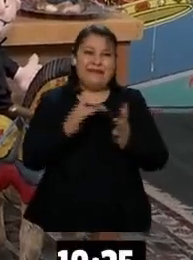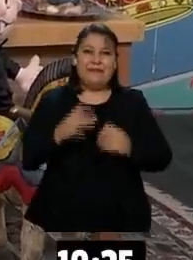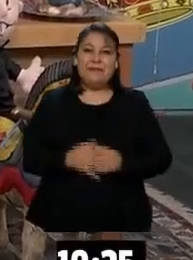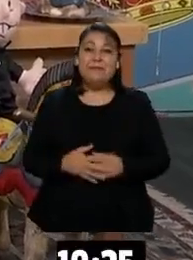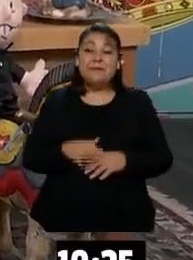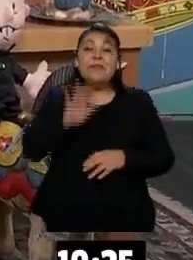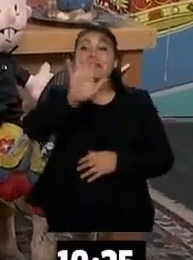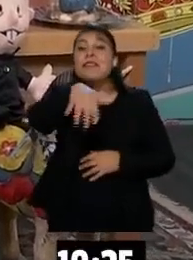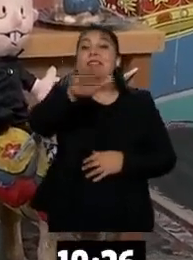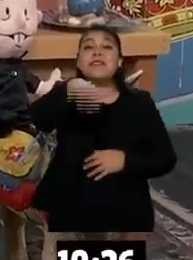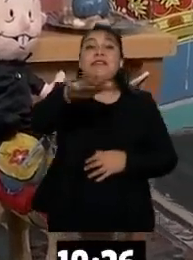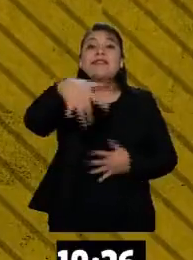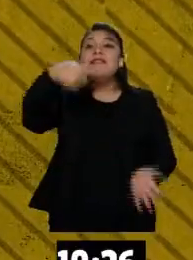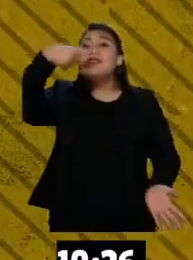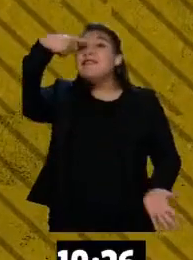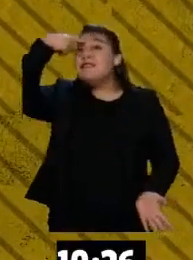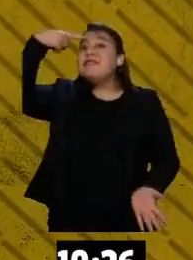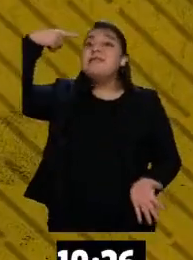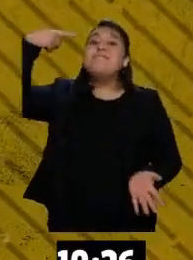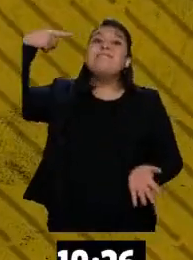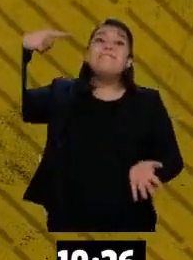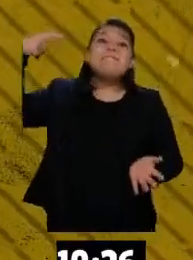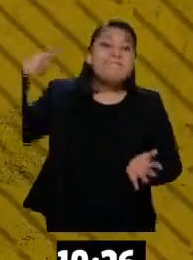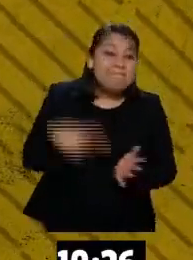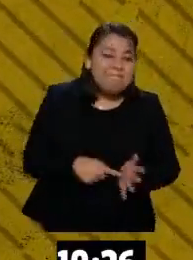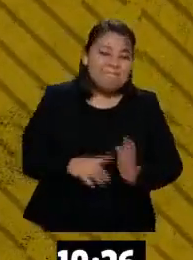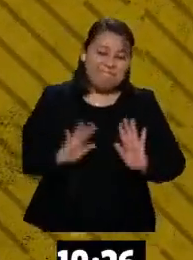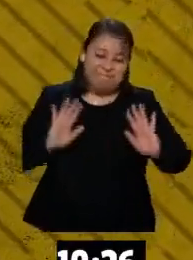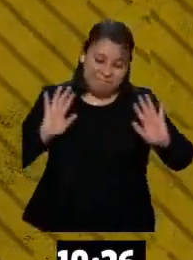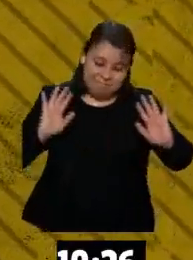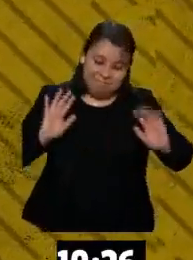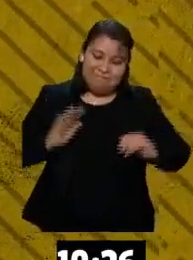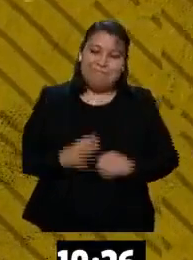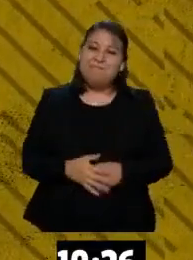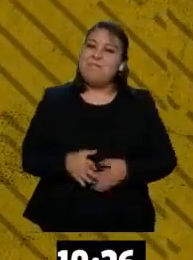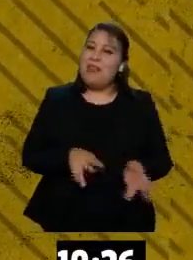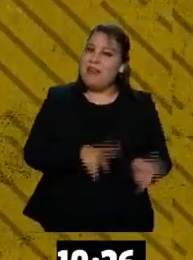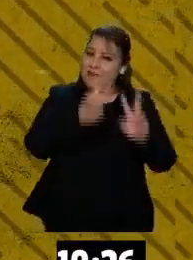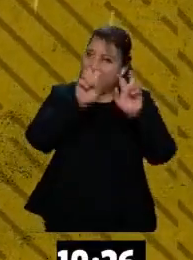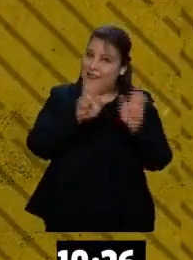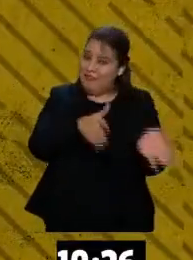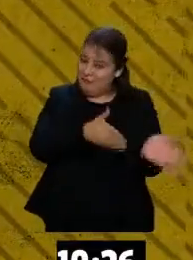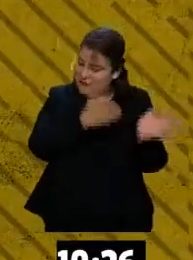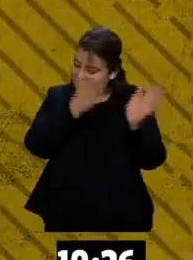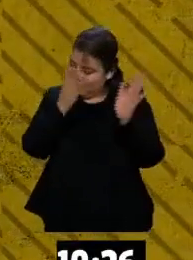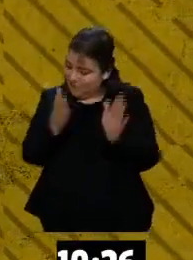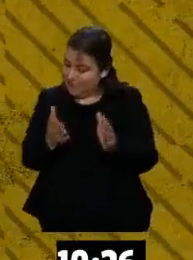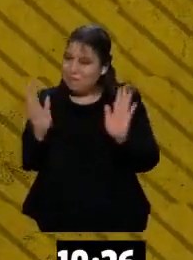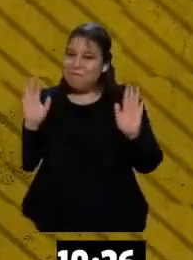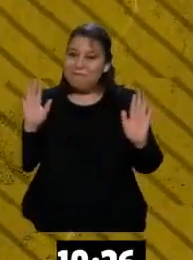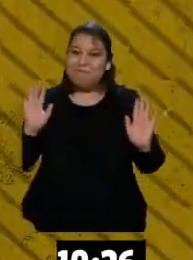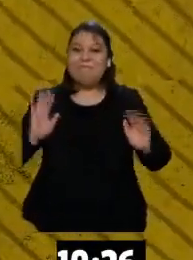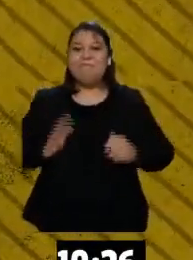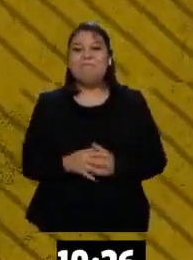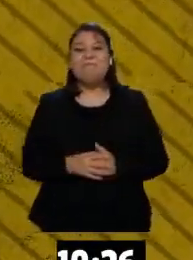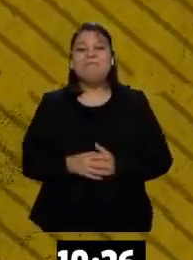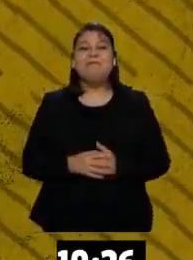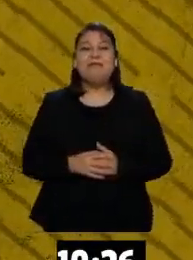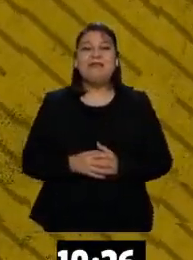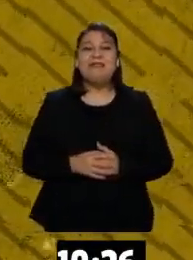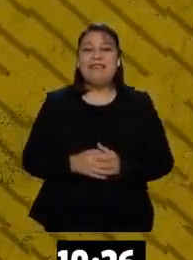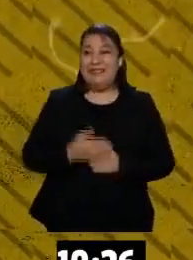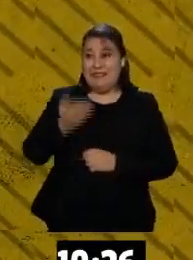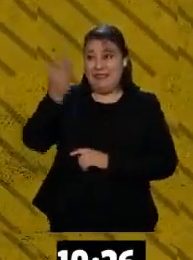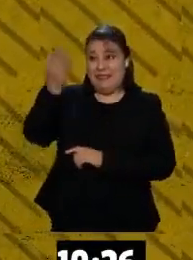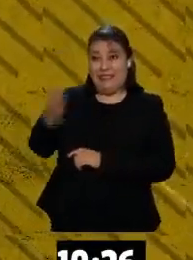Oigan, ¿y qué cree? ¿Qué creo, señora? Órale, tengo otro sí, tema. Está punk, está punk. Sí. Este